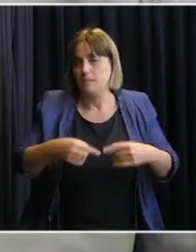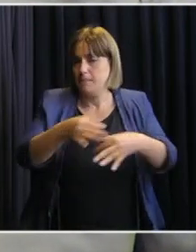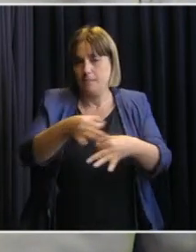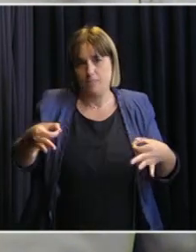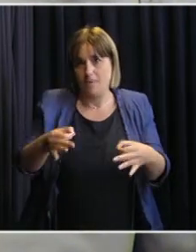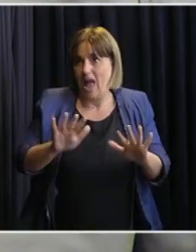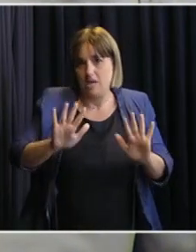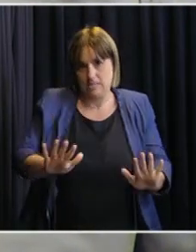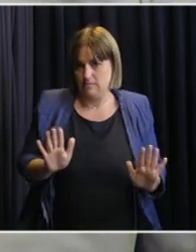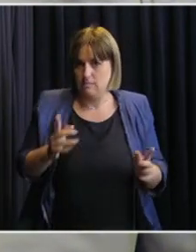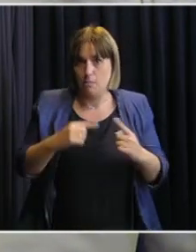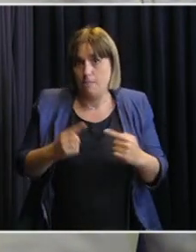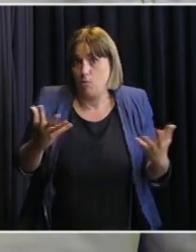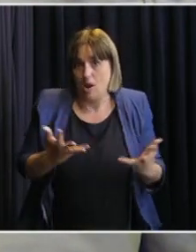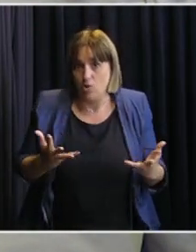las adecuadas